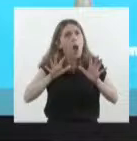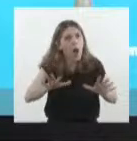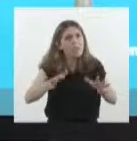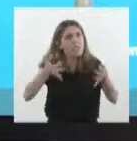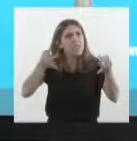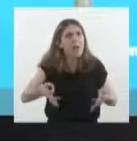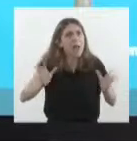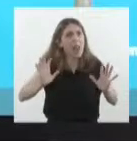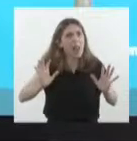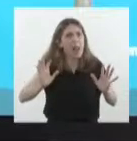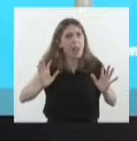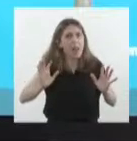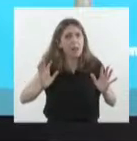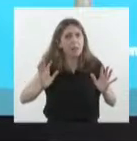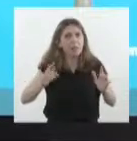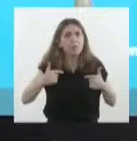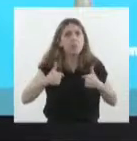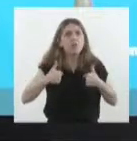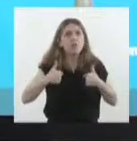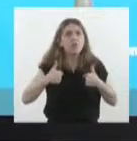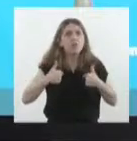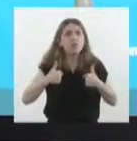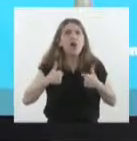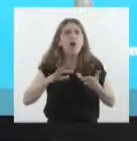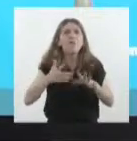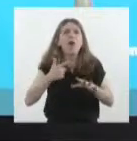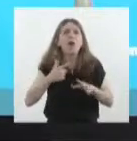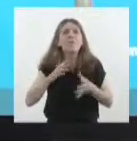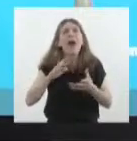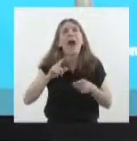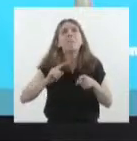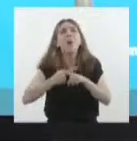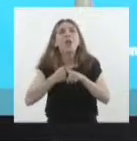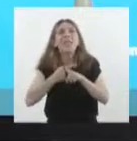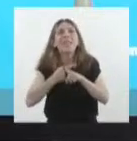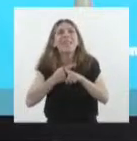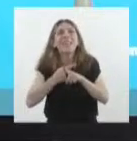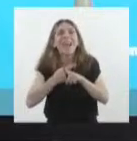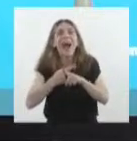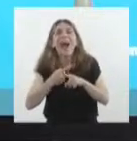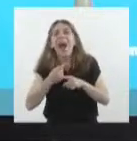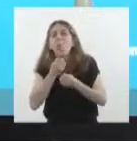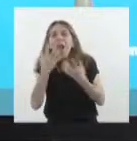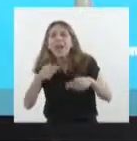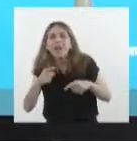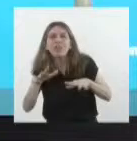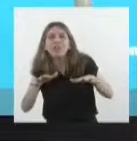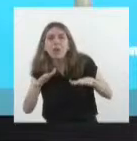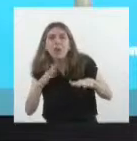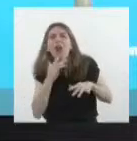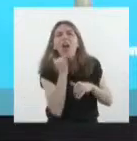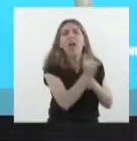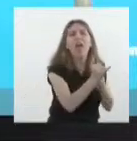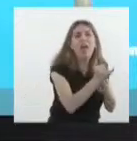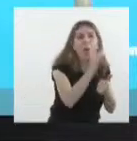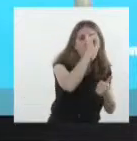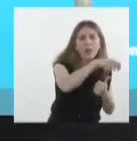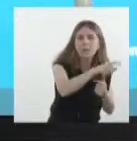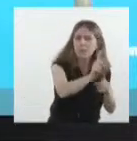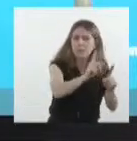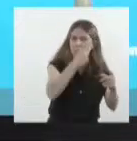en Barbados, cuando venía de la gira, ¿sí? Que estuvo en Rusia, estuvo en China, y en Barbados hizo un Zoom con periodistas y le